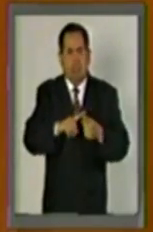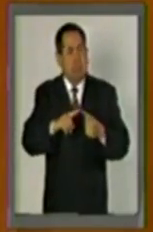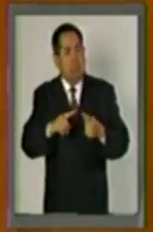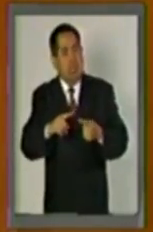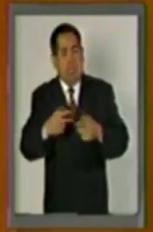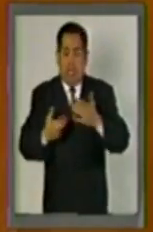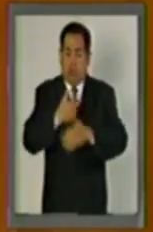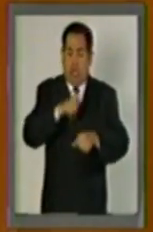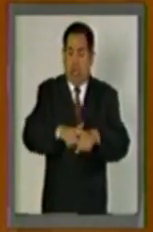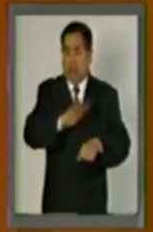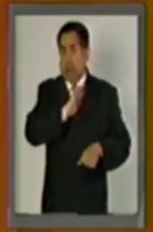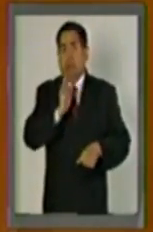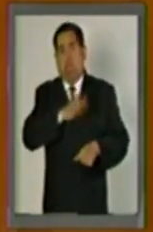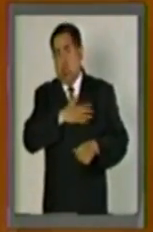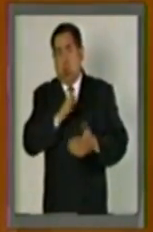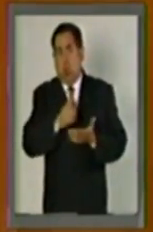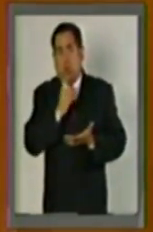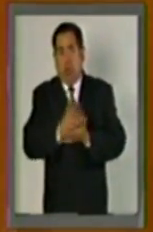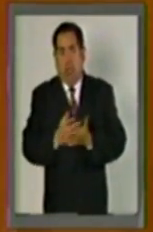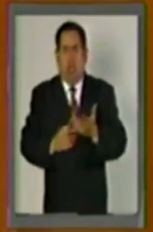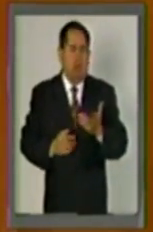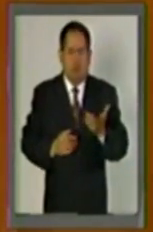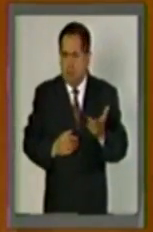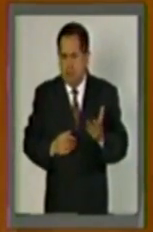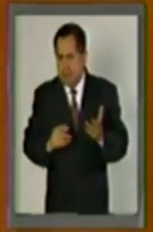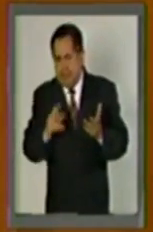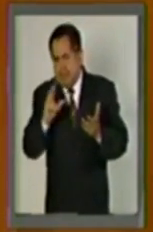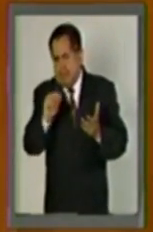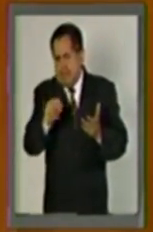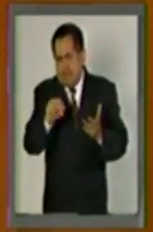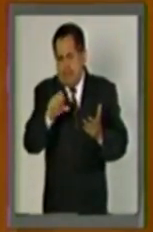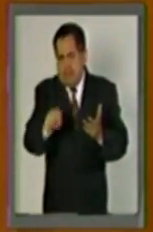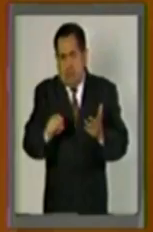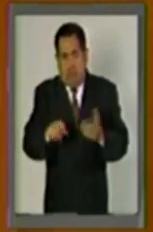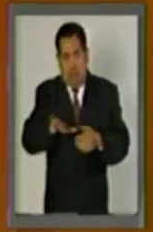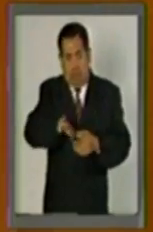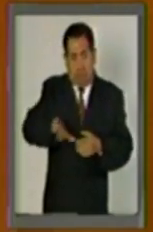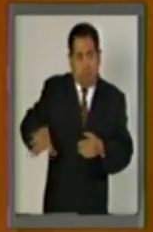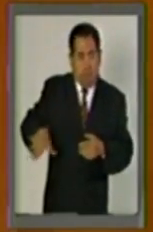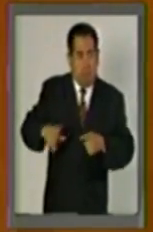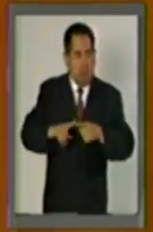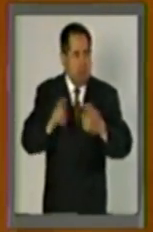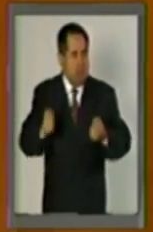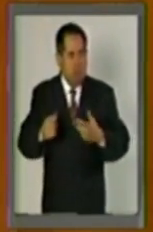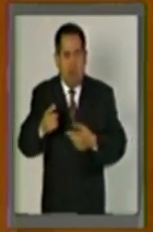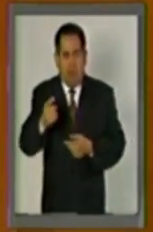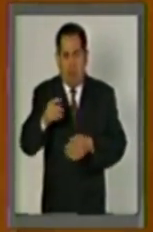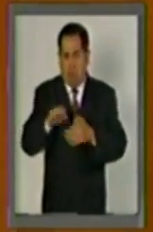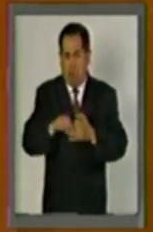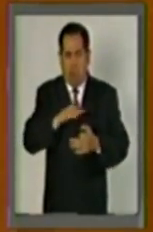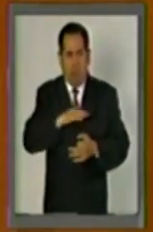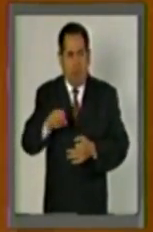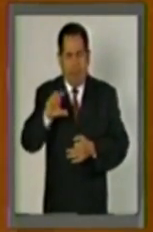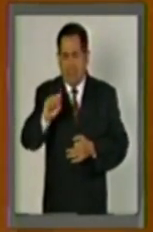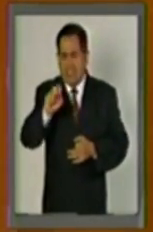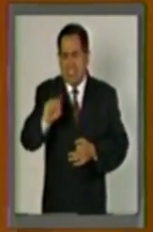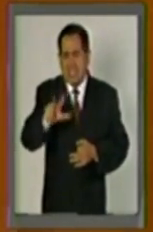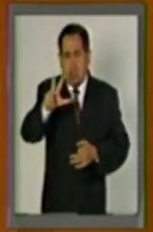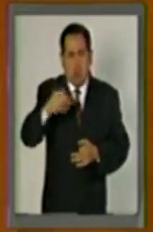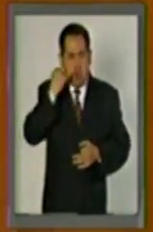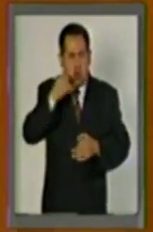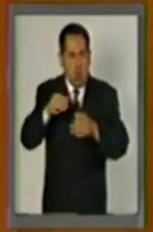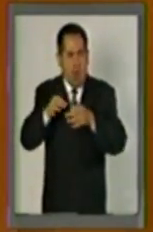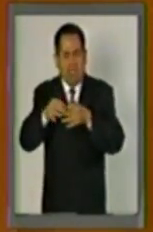nacional, refiriéndonos al español, y dejando fuera a cerca de 68 lenguas de